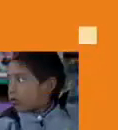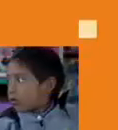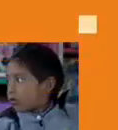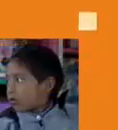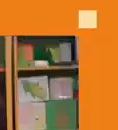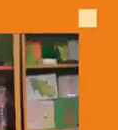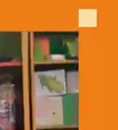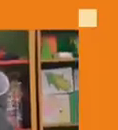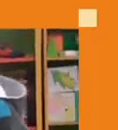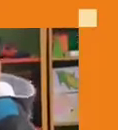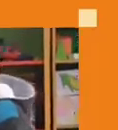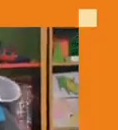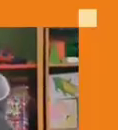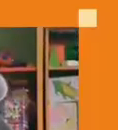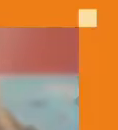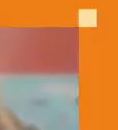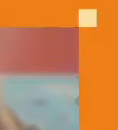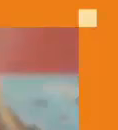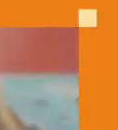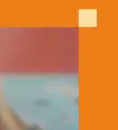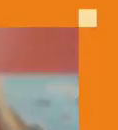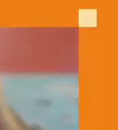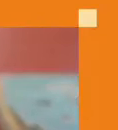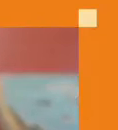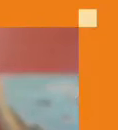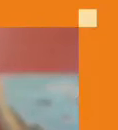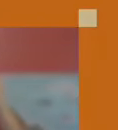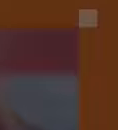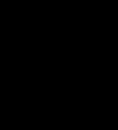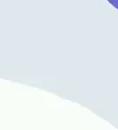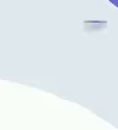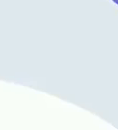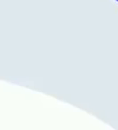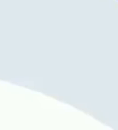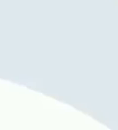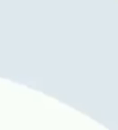Estamos viendo Aprendo en Casa, inicial.